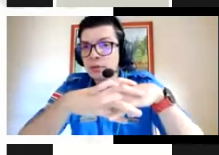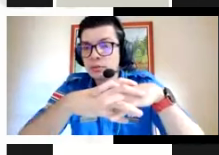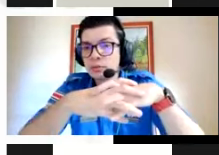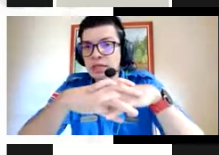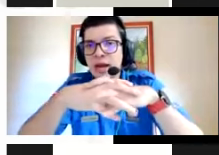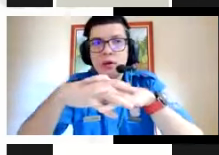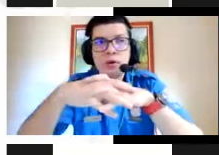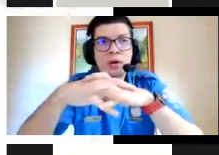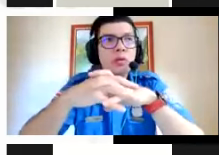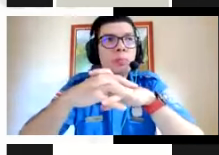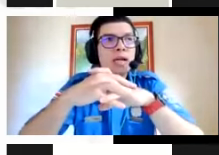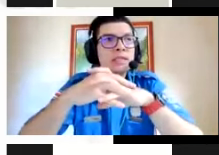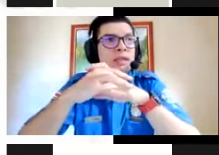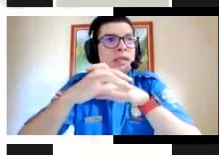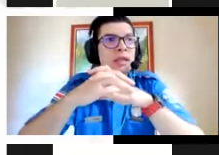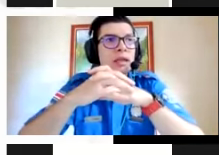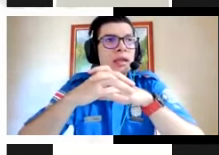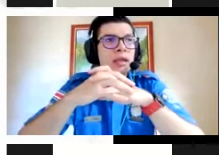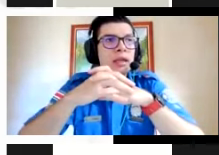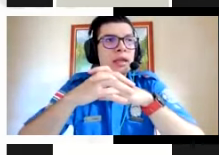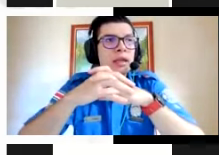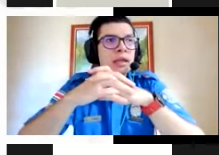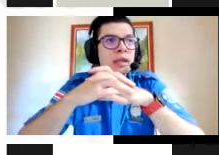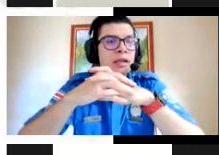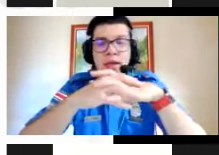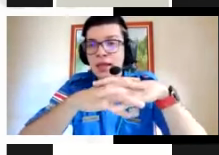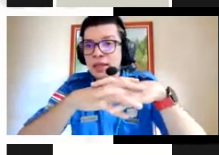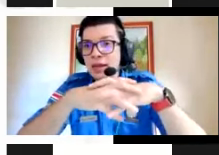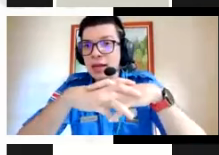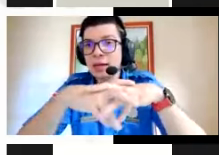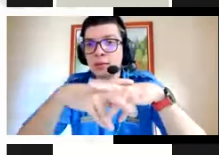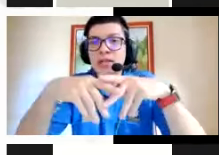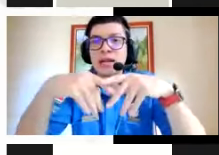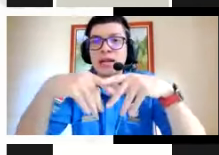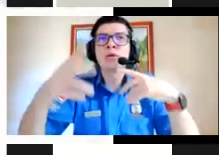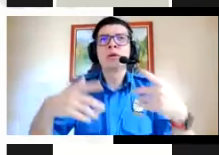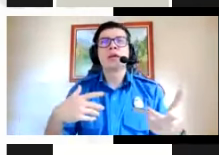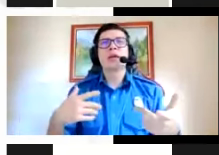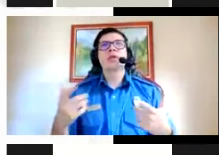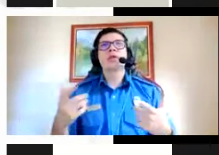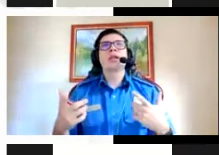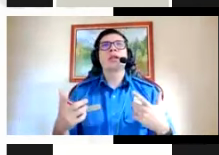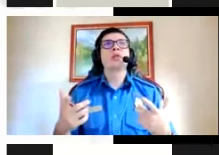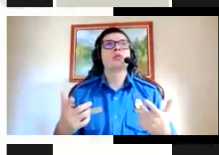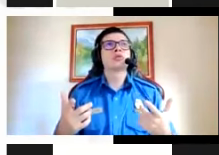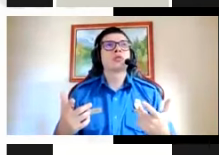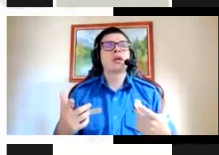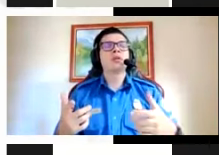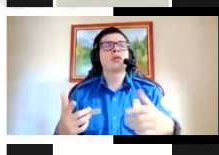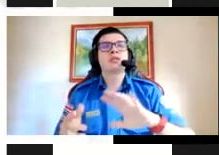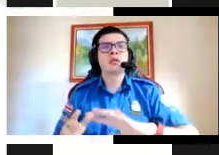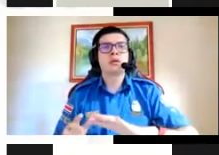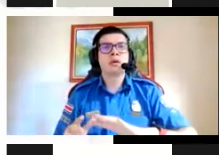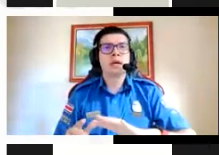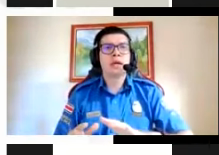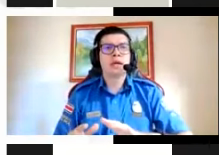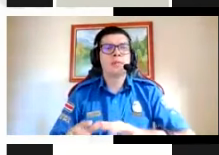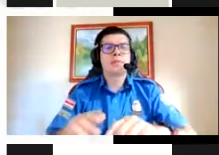aislado, será algo que no pase en general, digamos, será algo que no tenemos